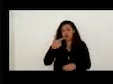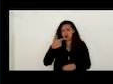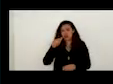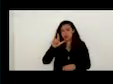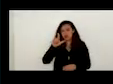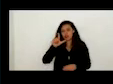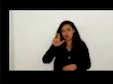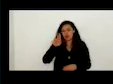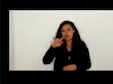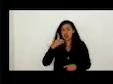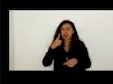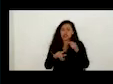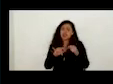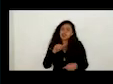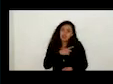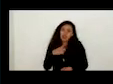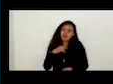tendría que quitar.